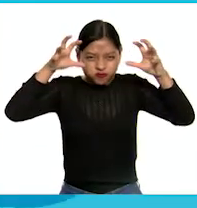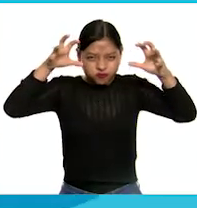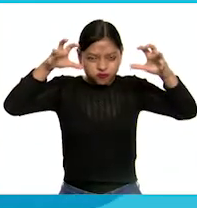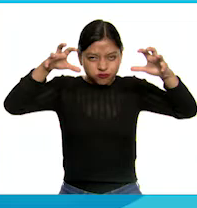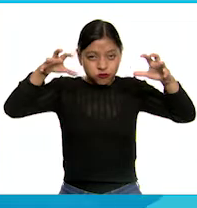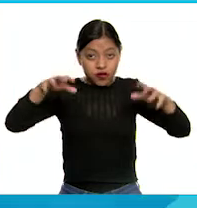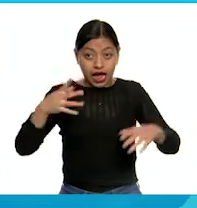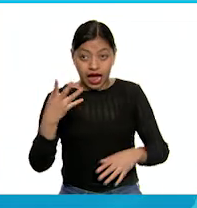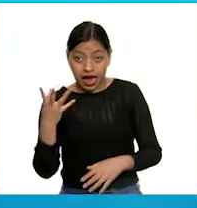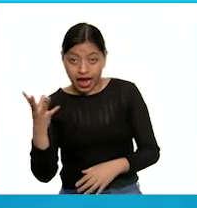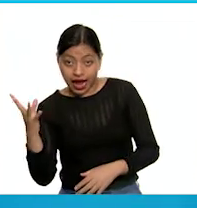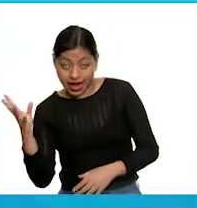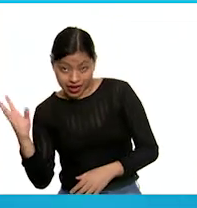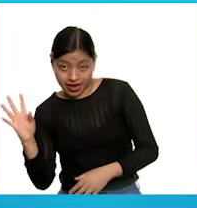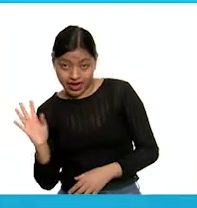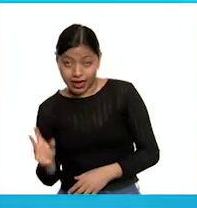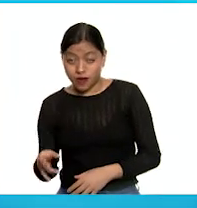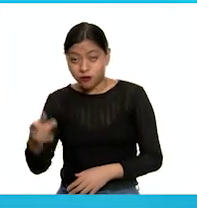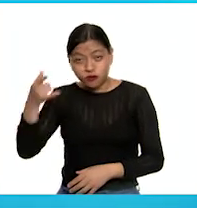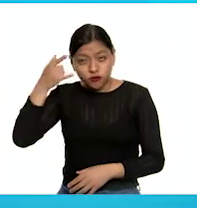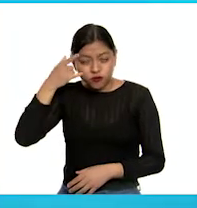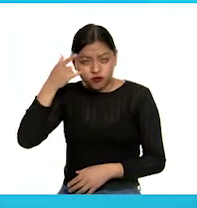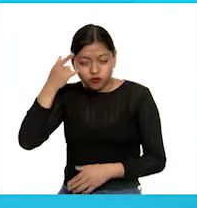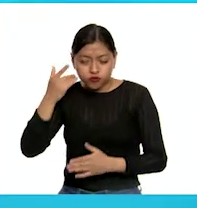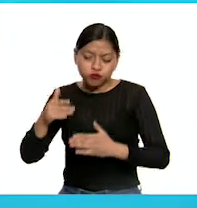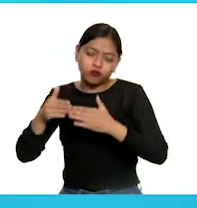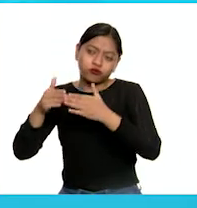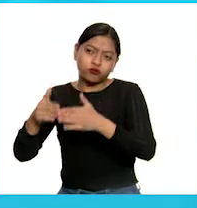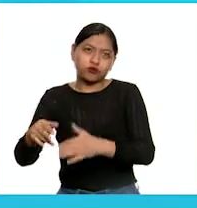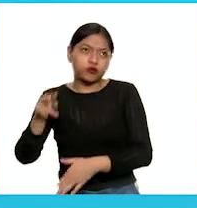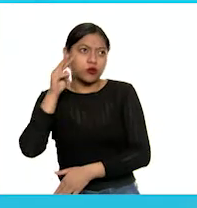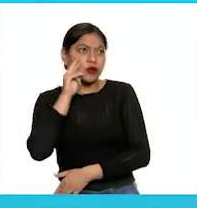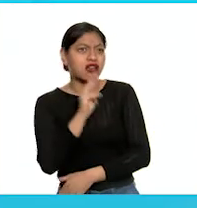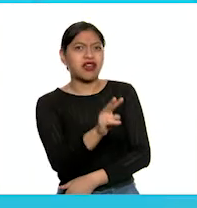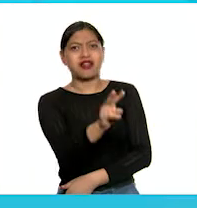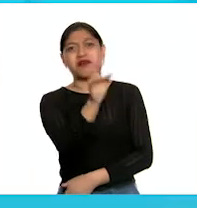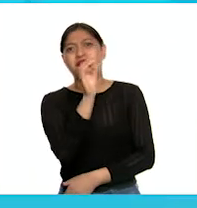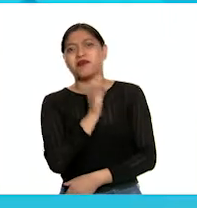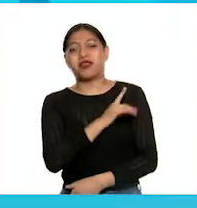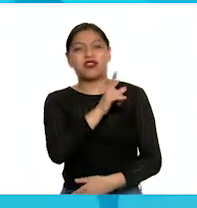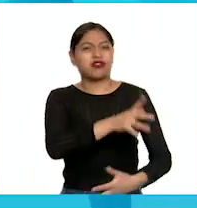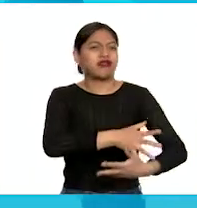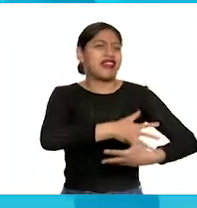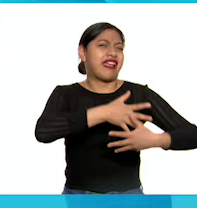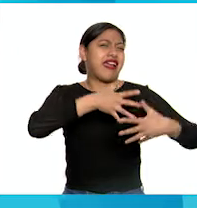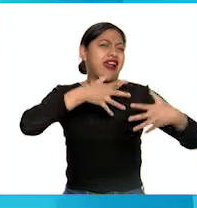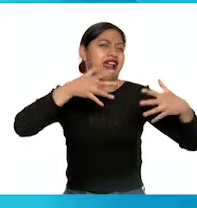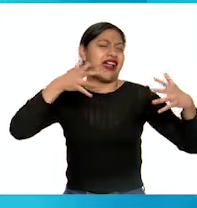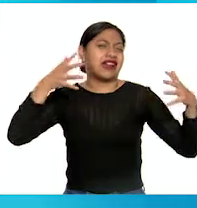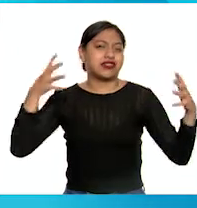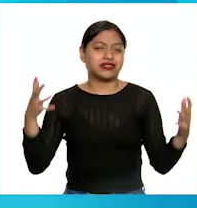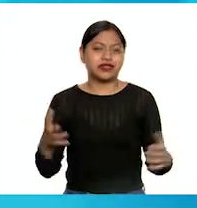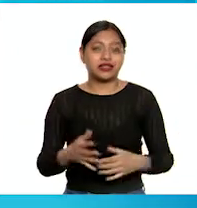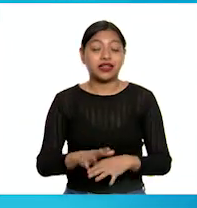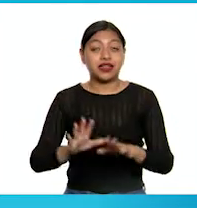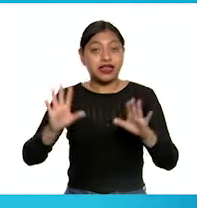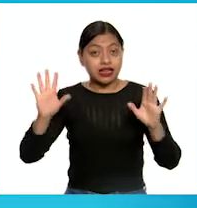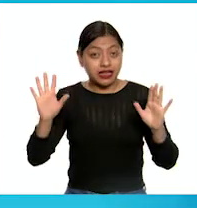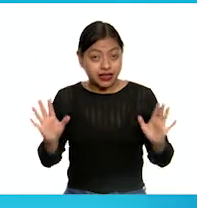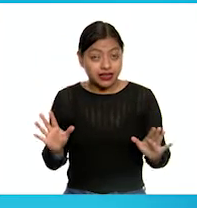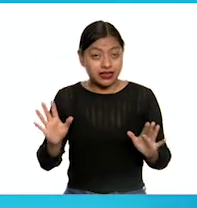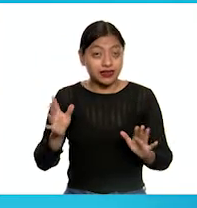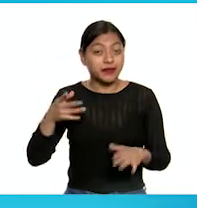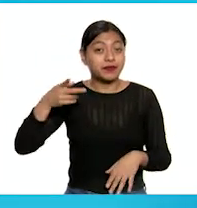los marineros y piratas por ser una criatura gigante. Sin